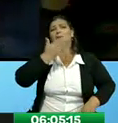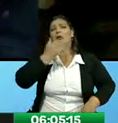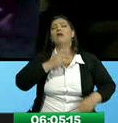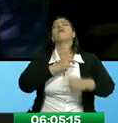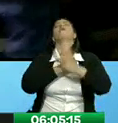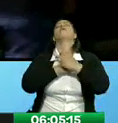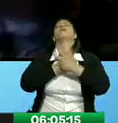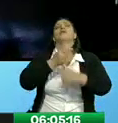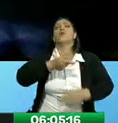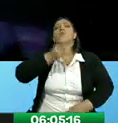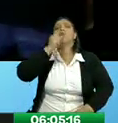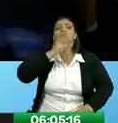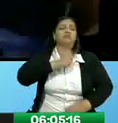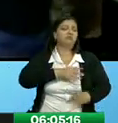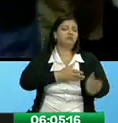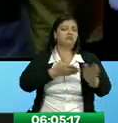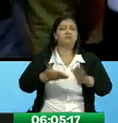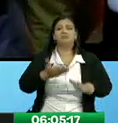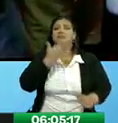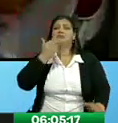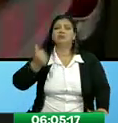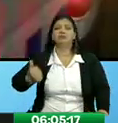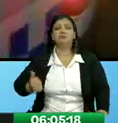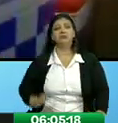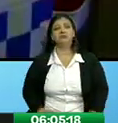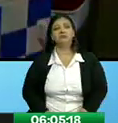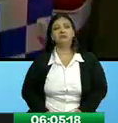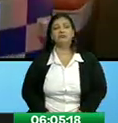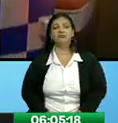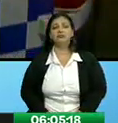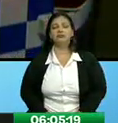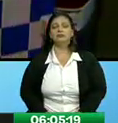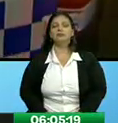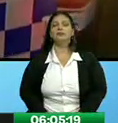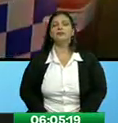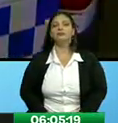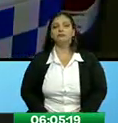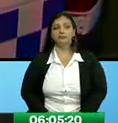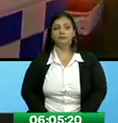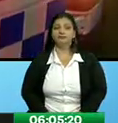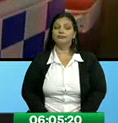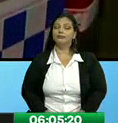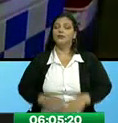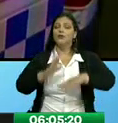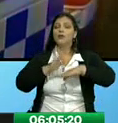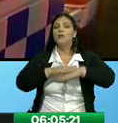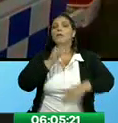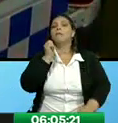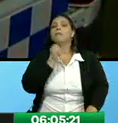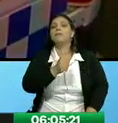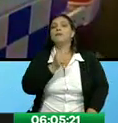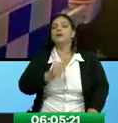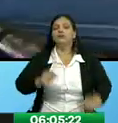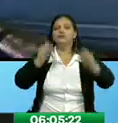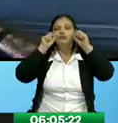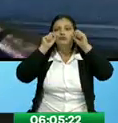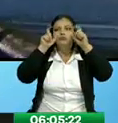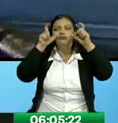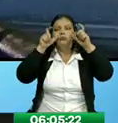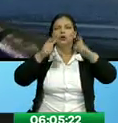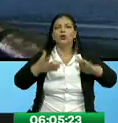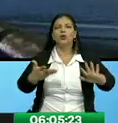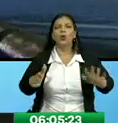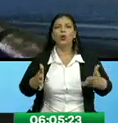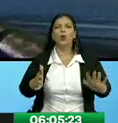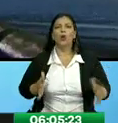que huye, huye por su vida. Esto es lo que pasa cuando la gente no toma las precauciones. Cosas como esto destruyen